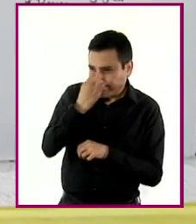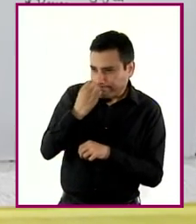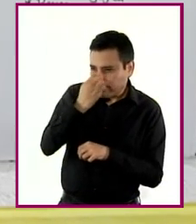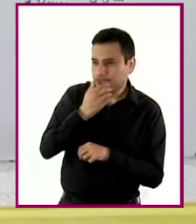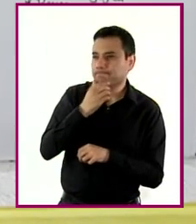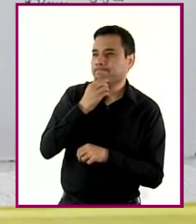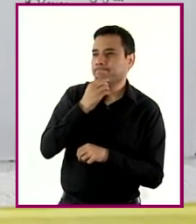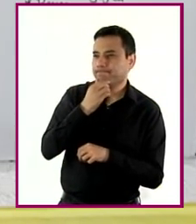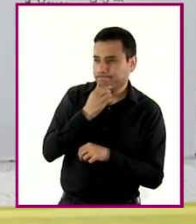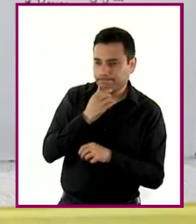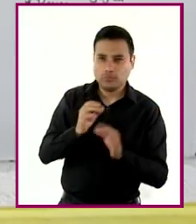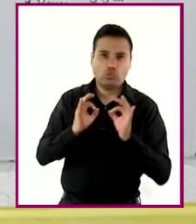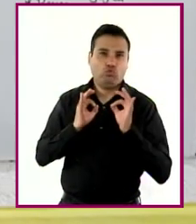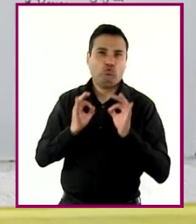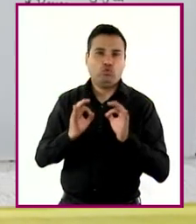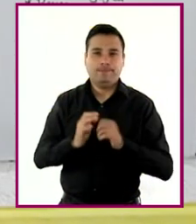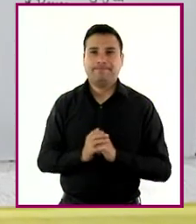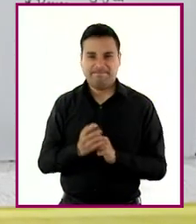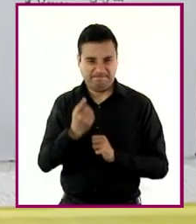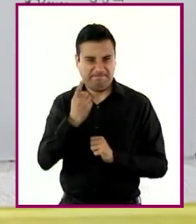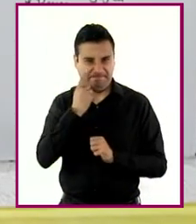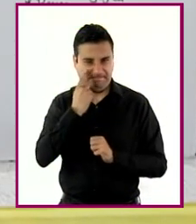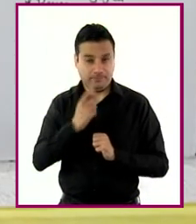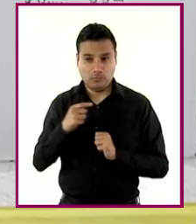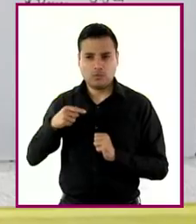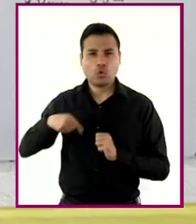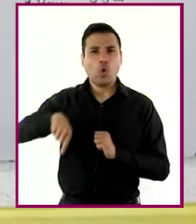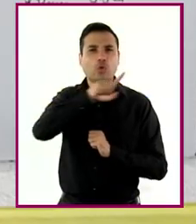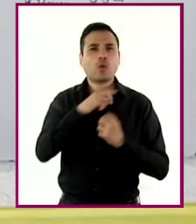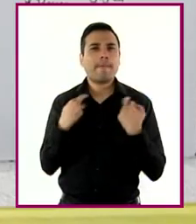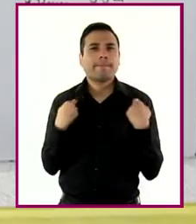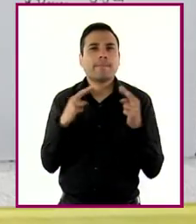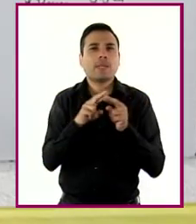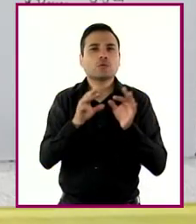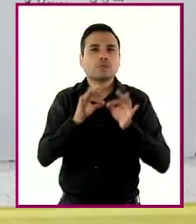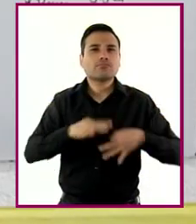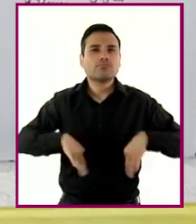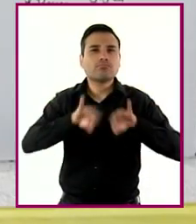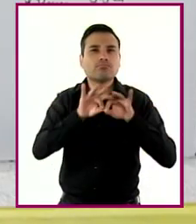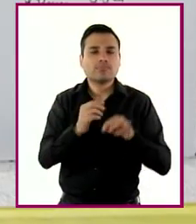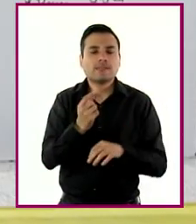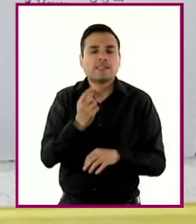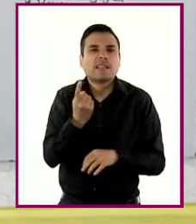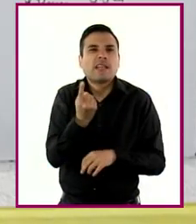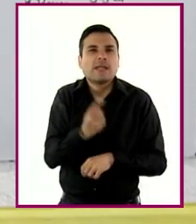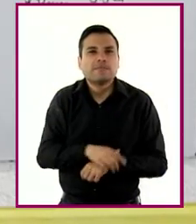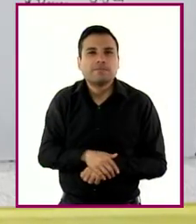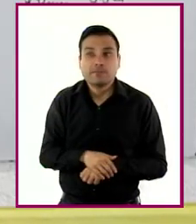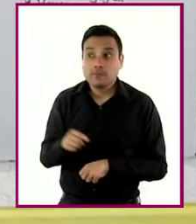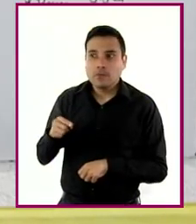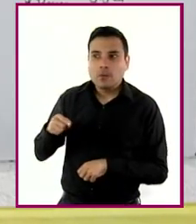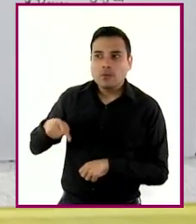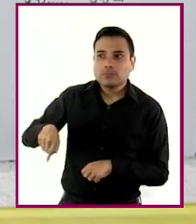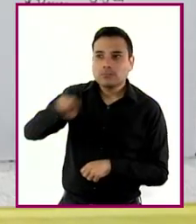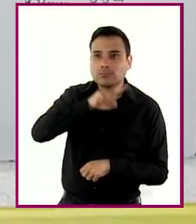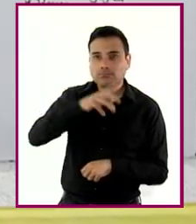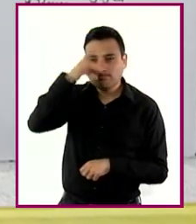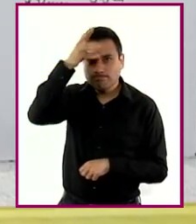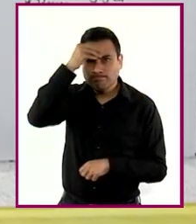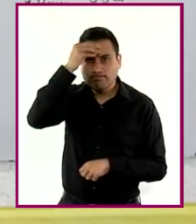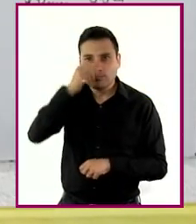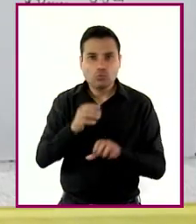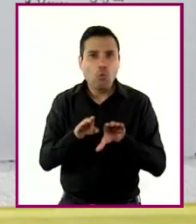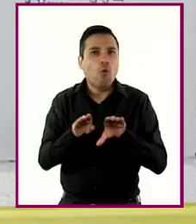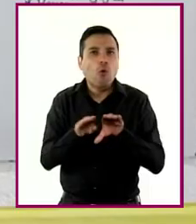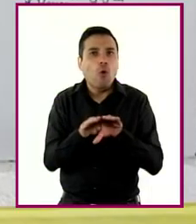empleados. Lo más importante para nosotros es conocer cómo va a aprender y qué